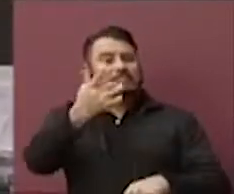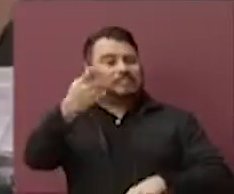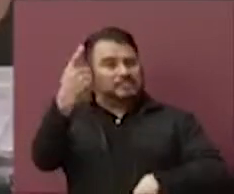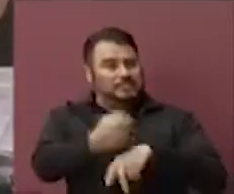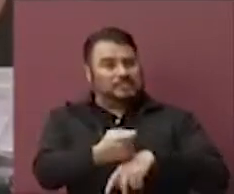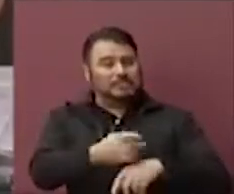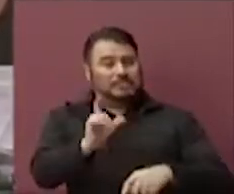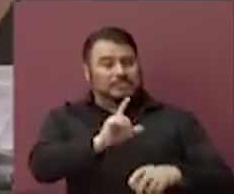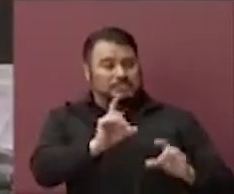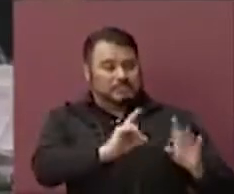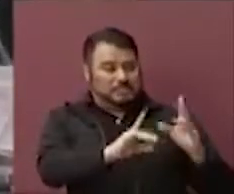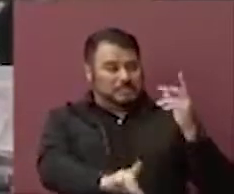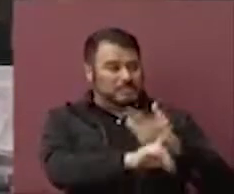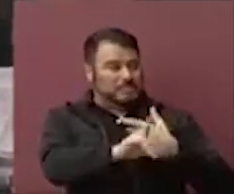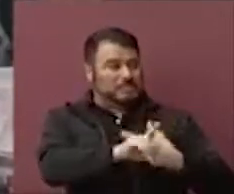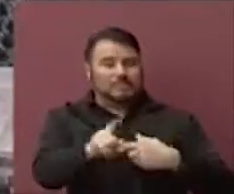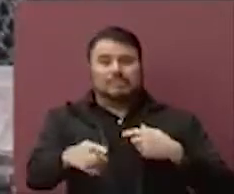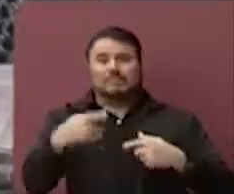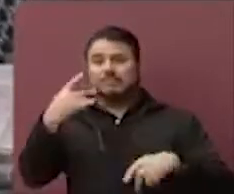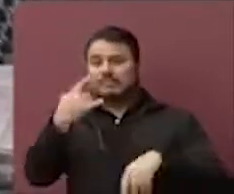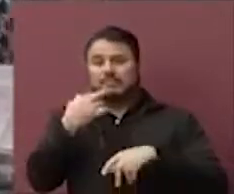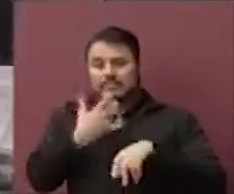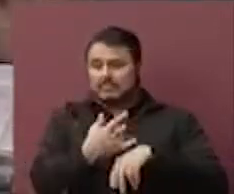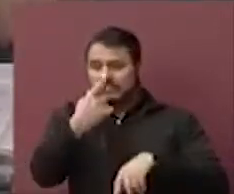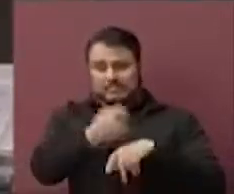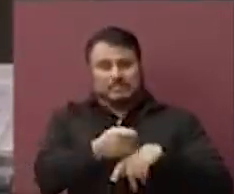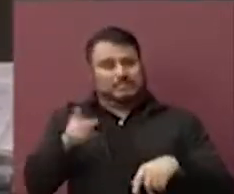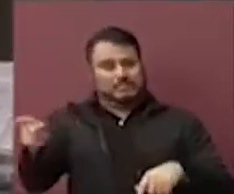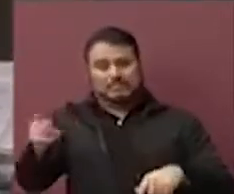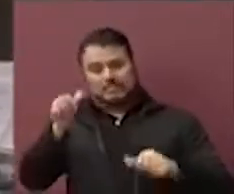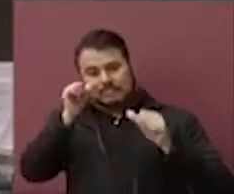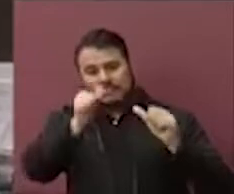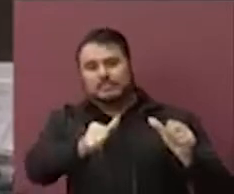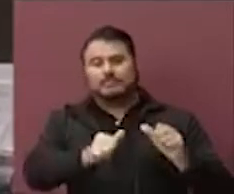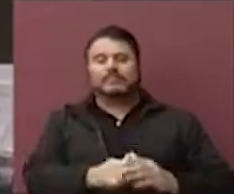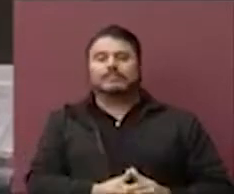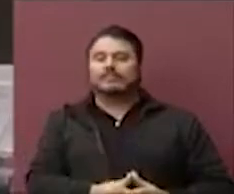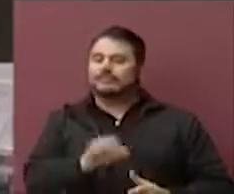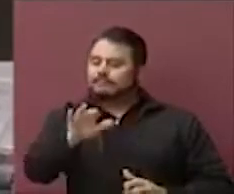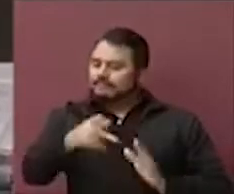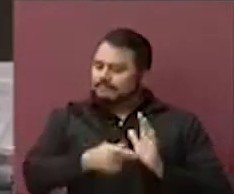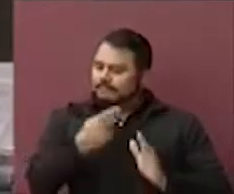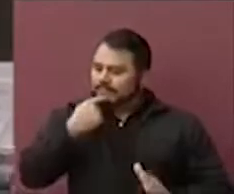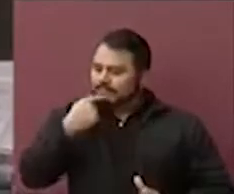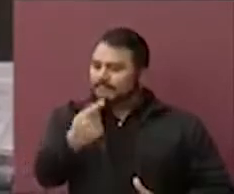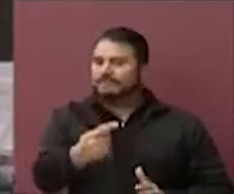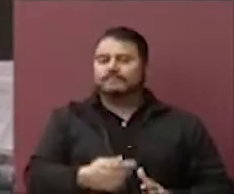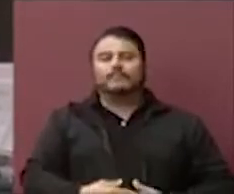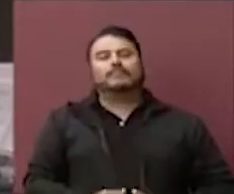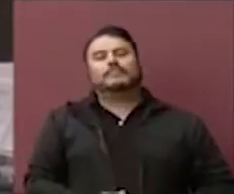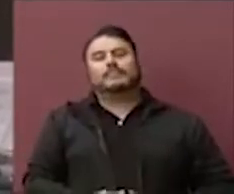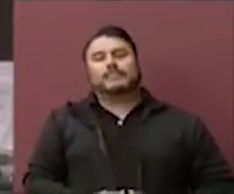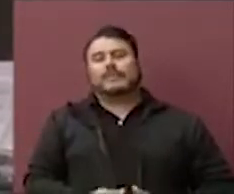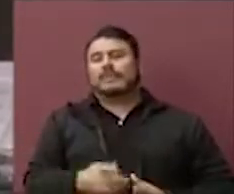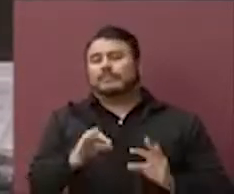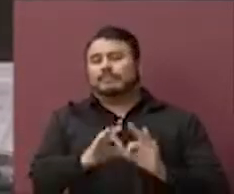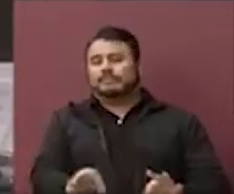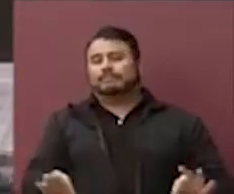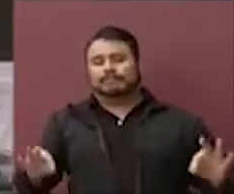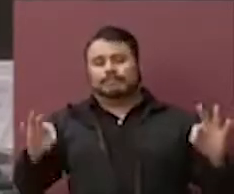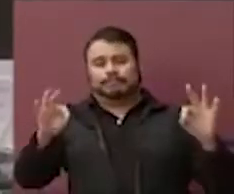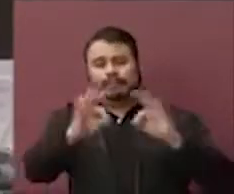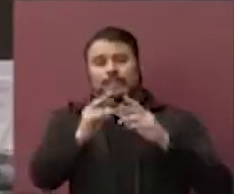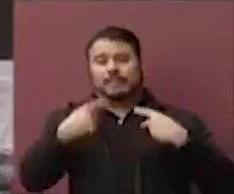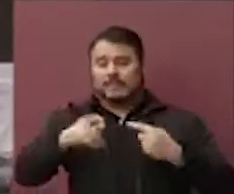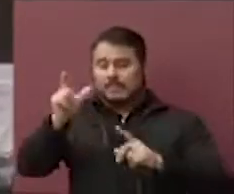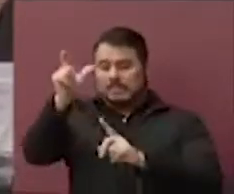hechos delictivos, en flagrancia. Insisto, es de suma importancia que la